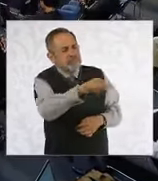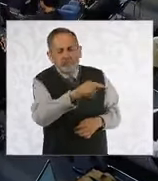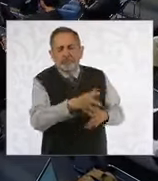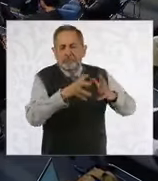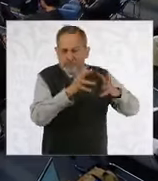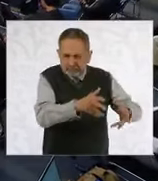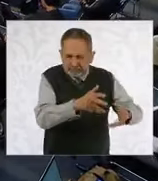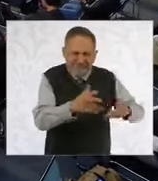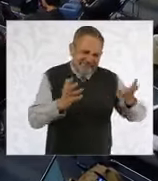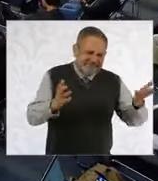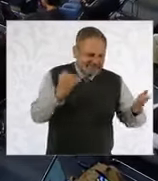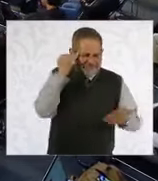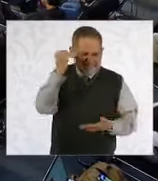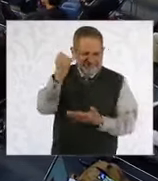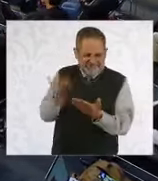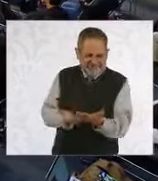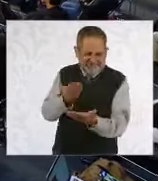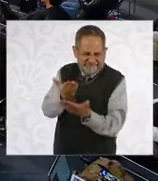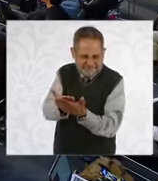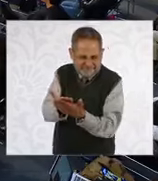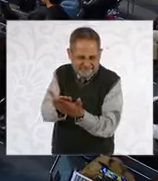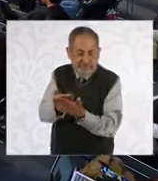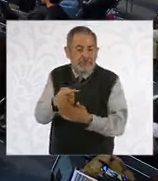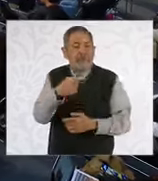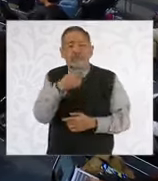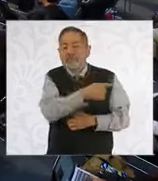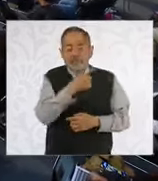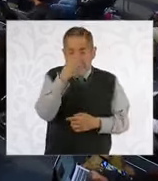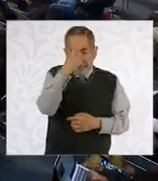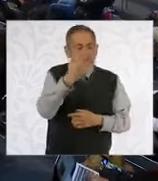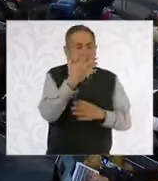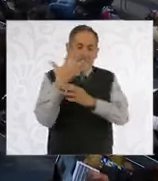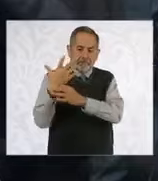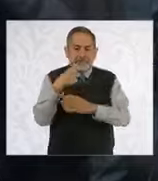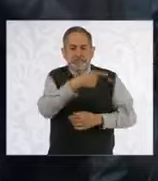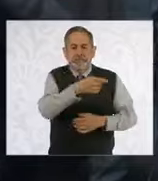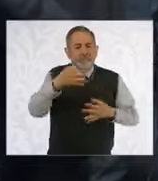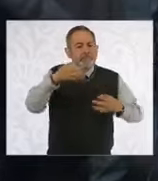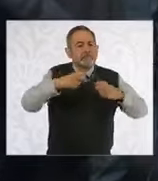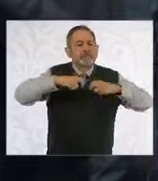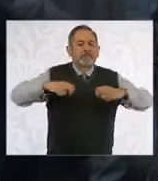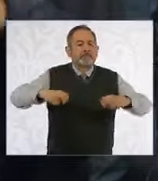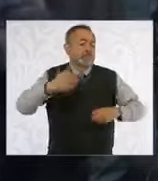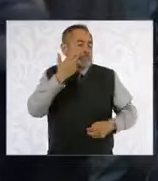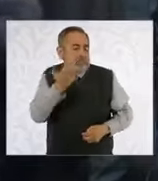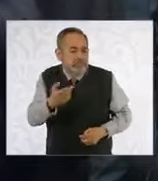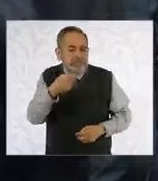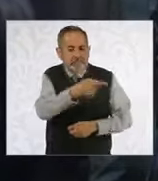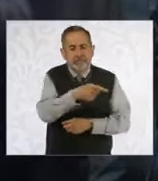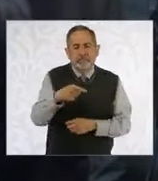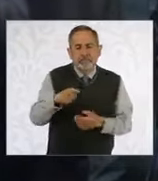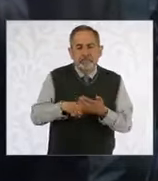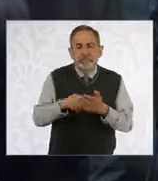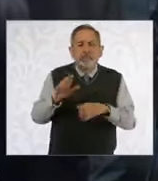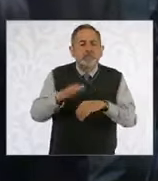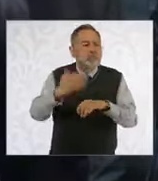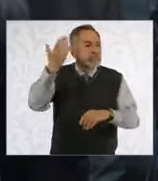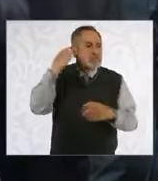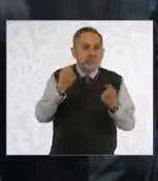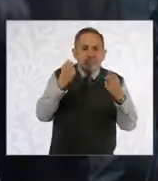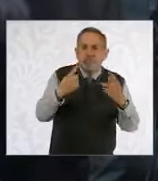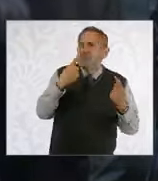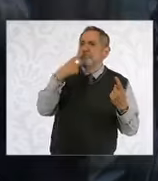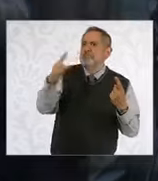pero pues estas modificaciones las hace el ministro o pretende hacerlas por los amparos